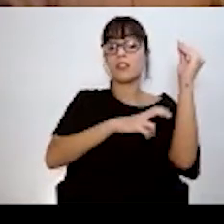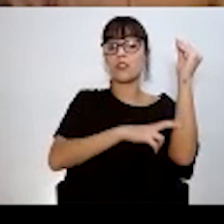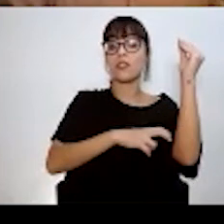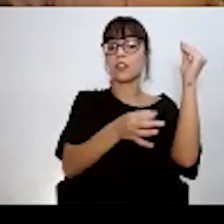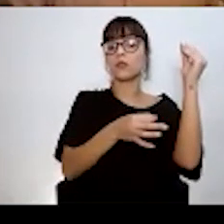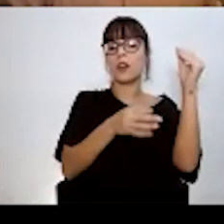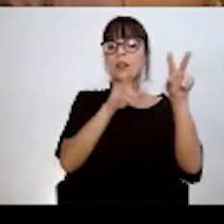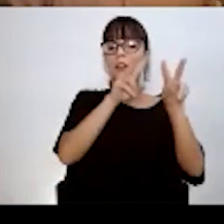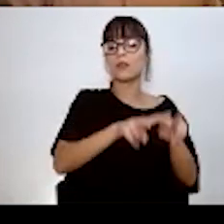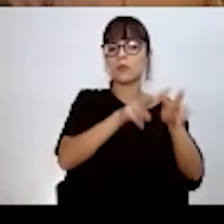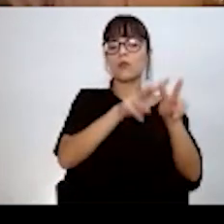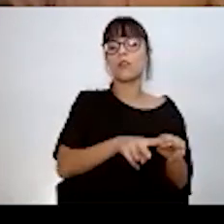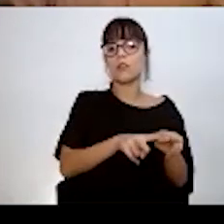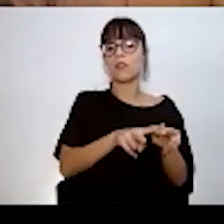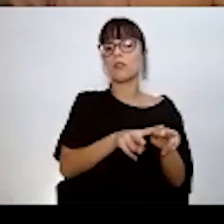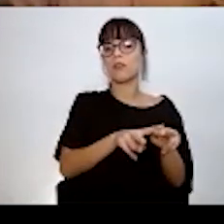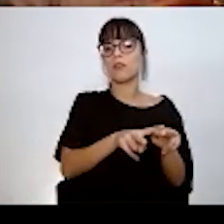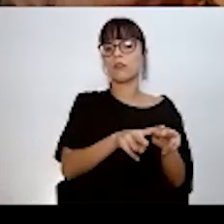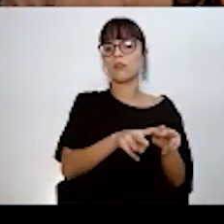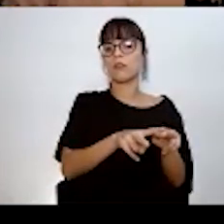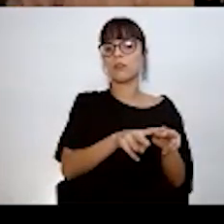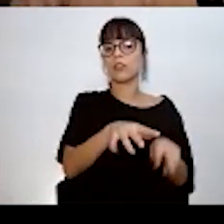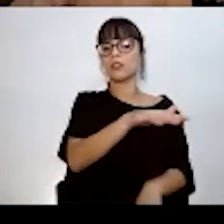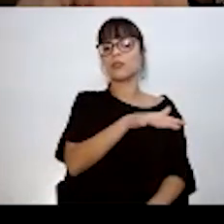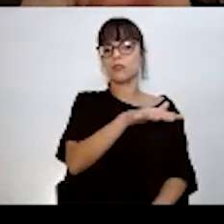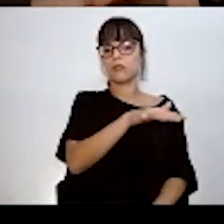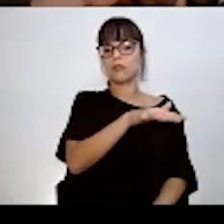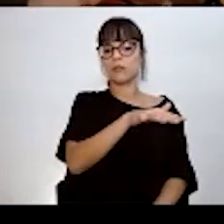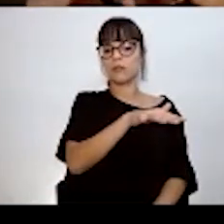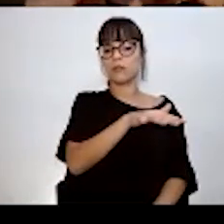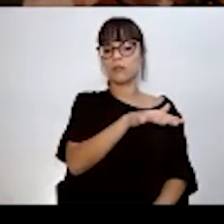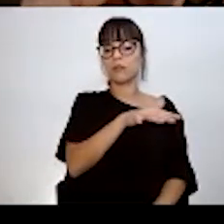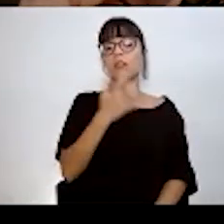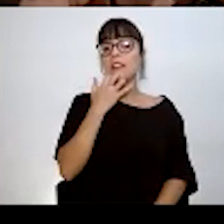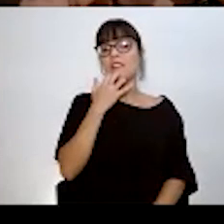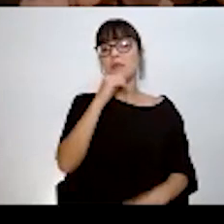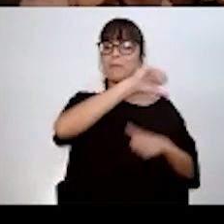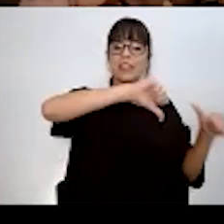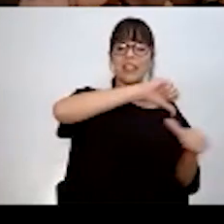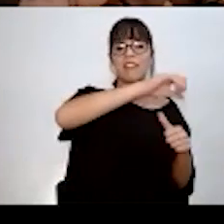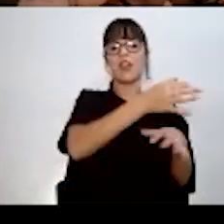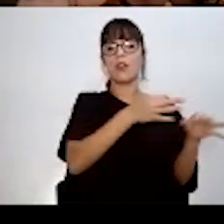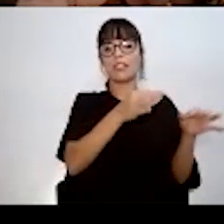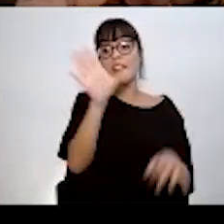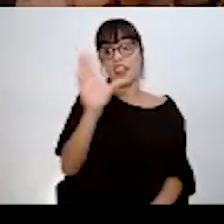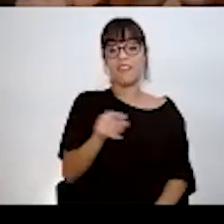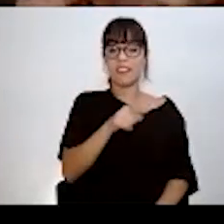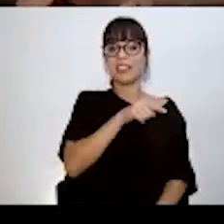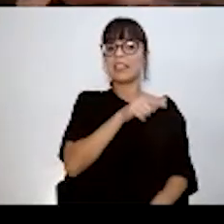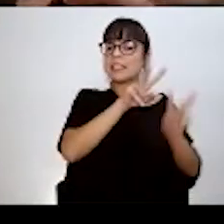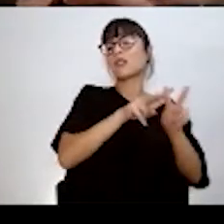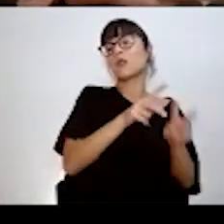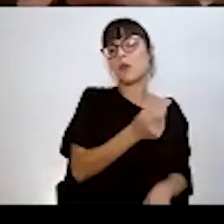bastante más abundantes que los de otros territorios, como por ejemplo el Caribe o las islas africanas.